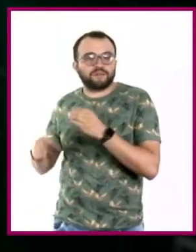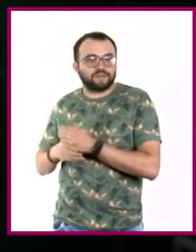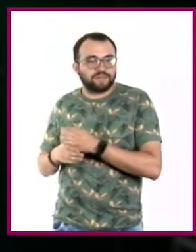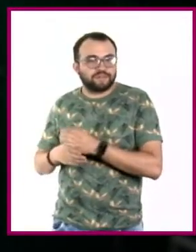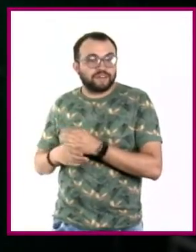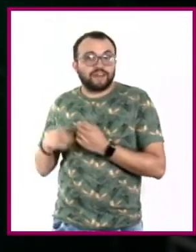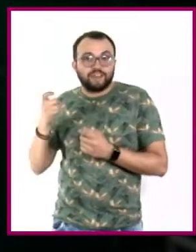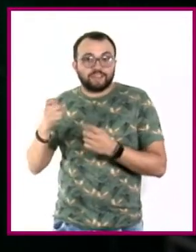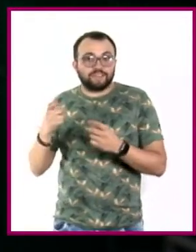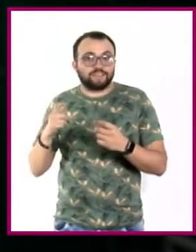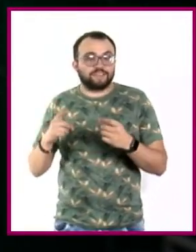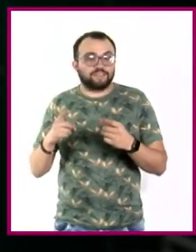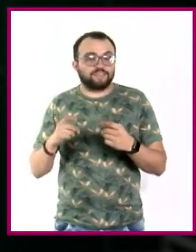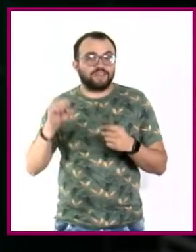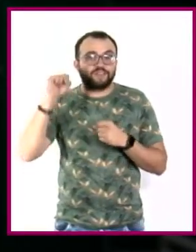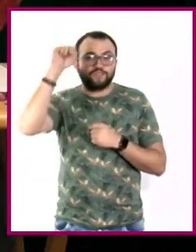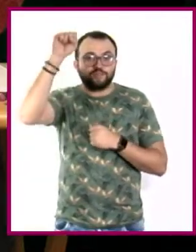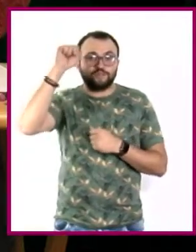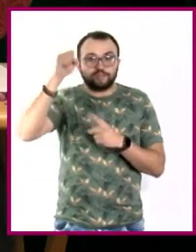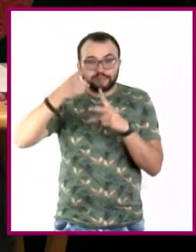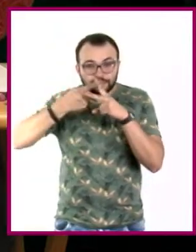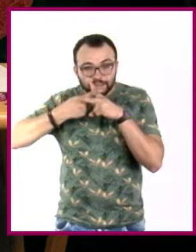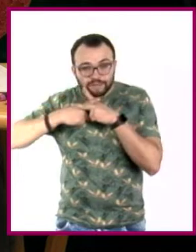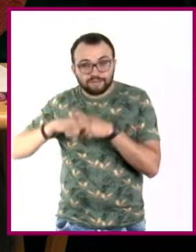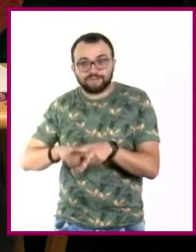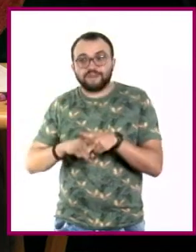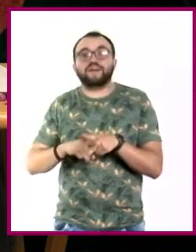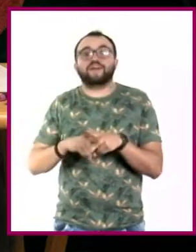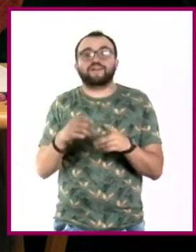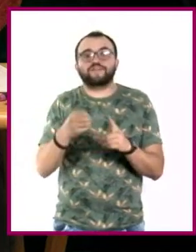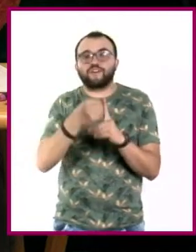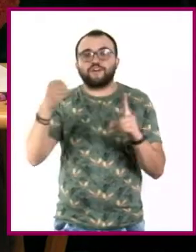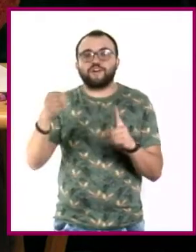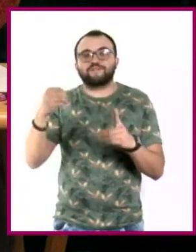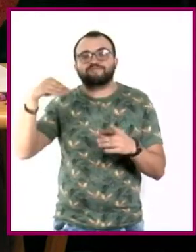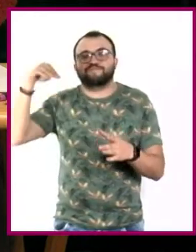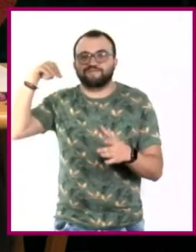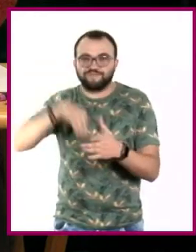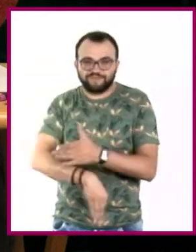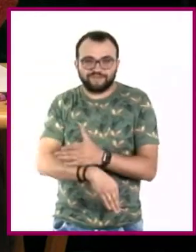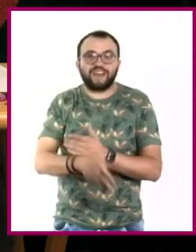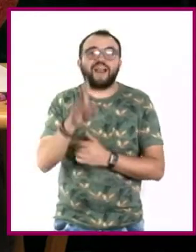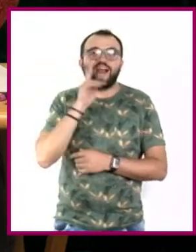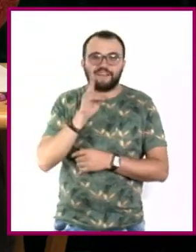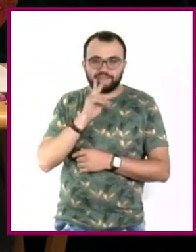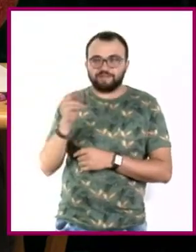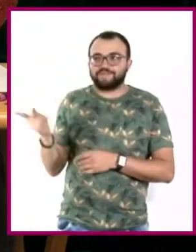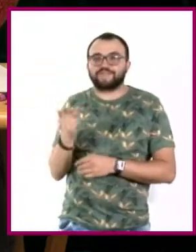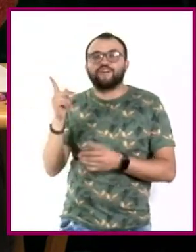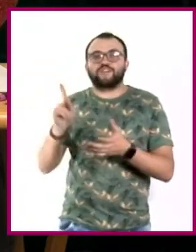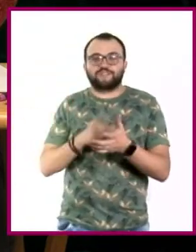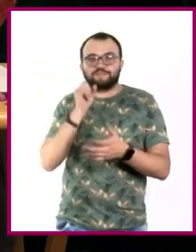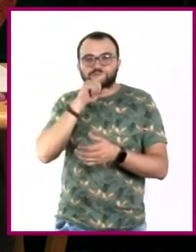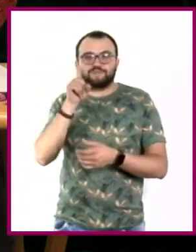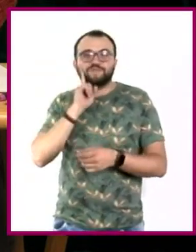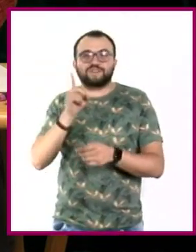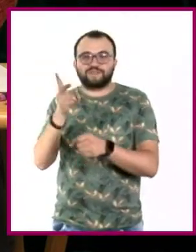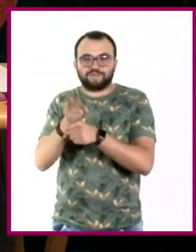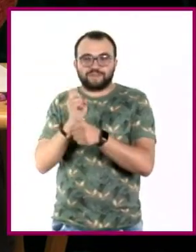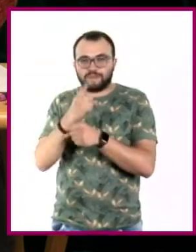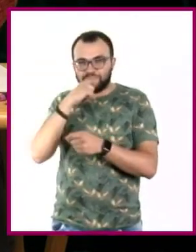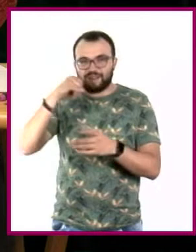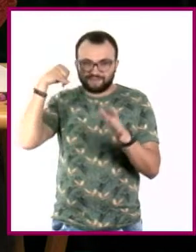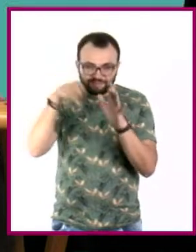lucha comienza y el orden se desmorona. ¿Qué te parece si continuamos con nuestra invitada para que nos explique más a fondo?